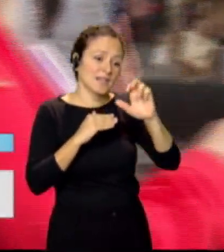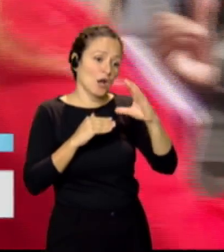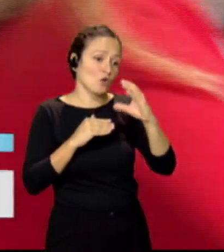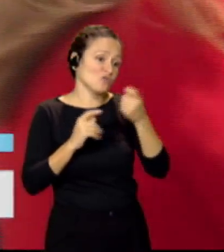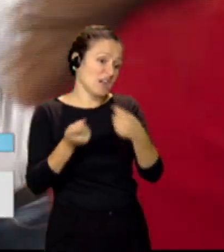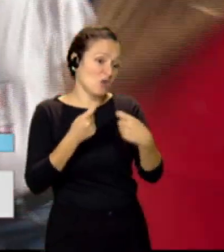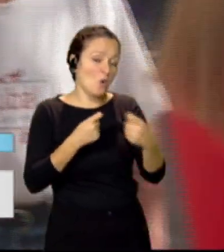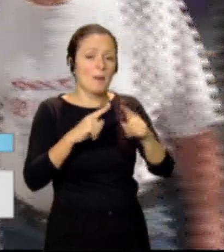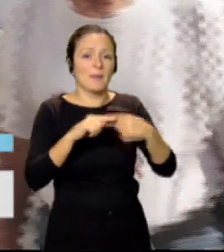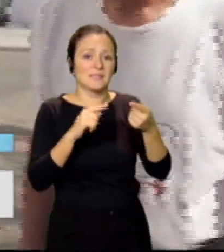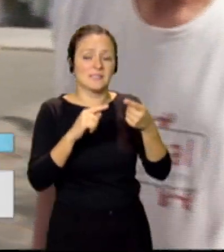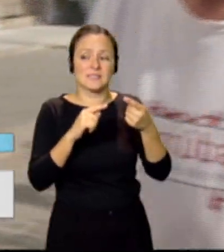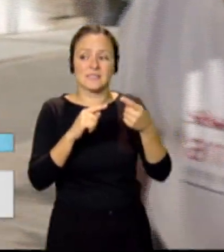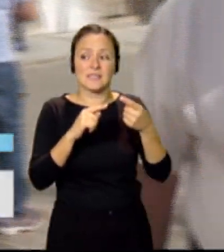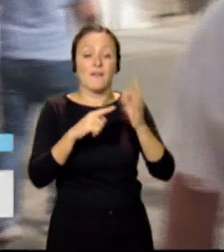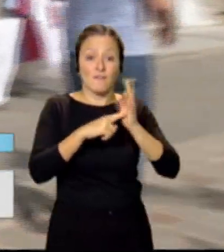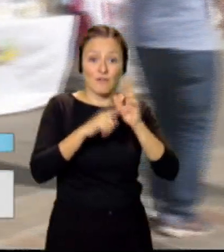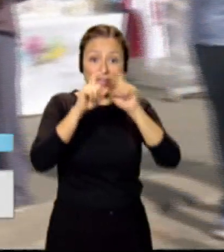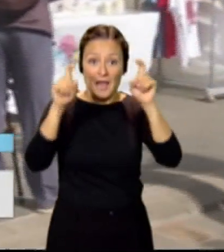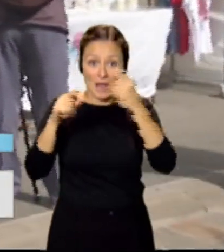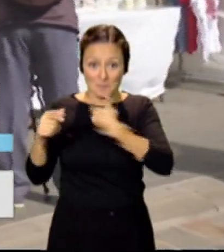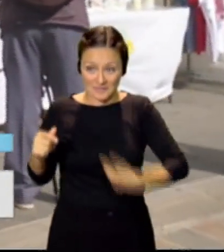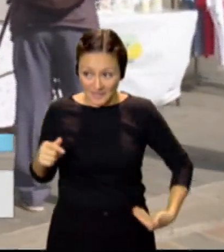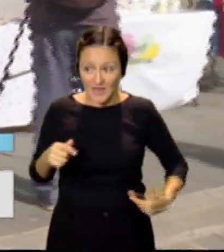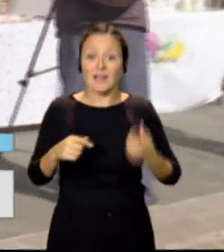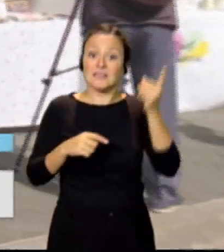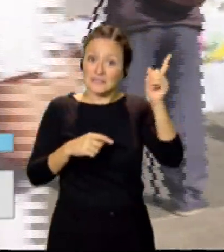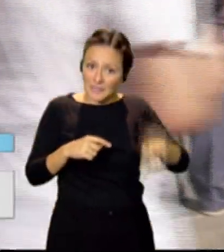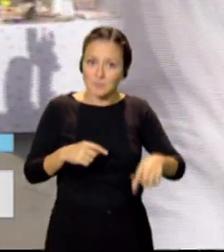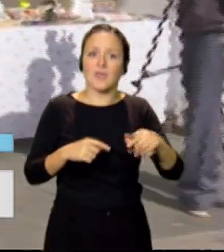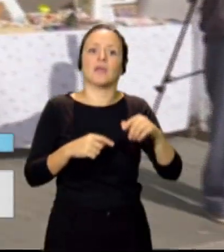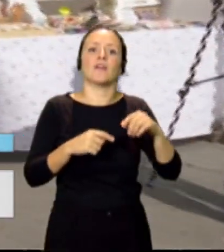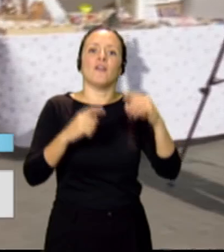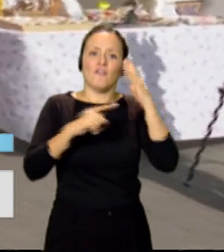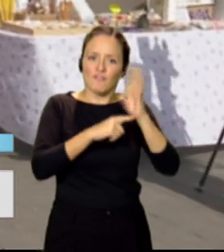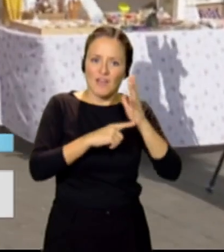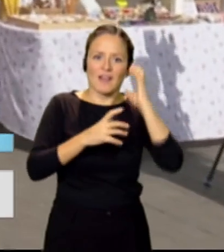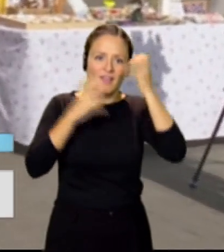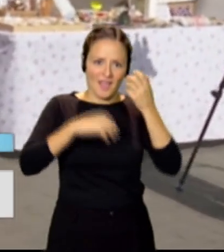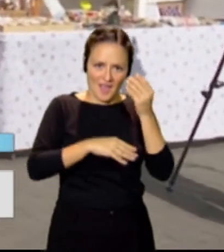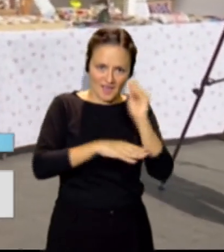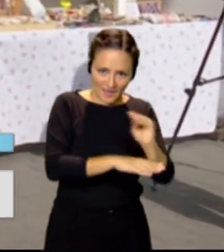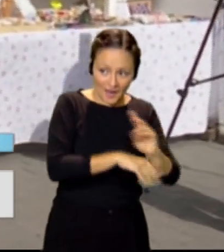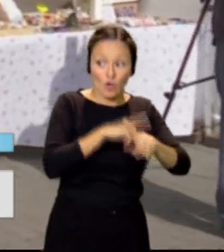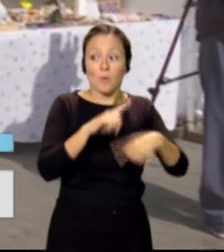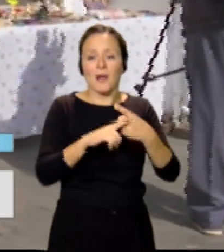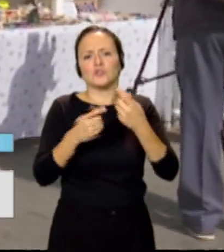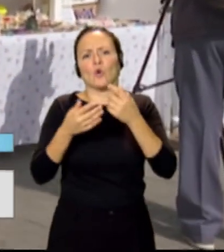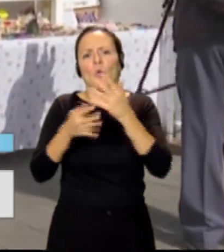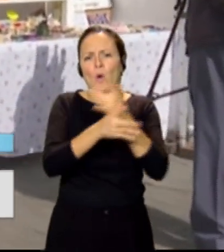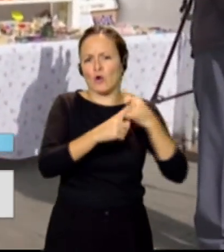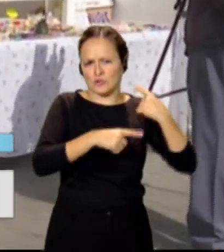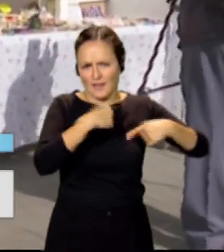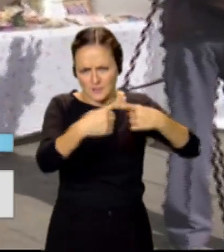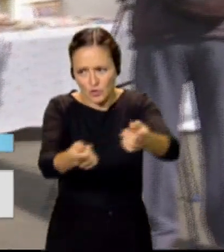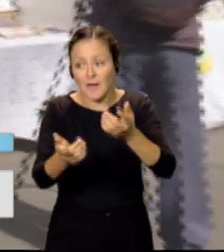empresarial, como bien decías, en el barranco tenemos la muestra de ganado, también nuestros juegos tradicionales y ya por la tarde pues tenemos la misa procesión que pone